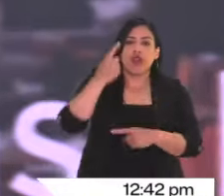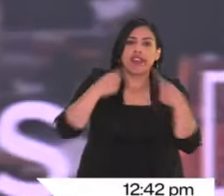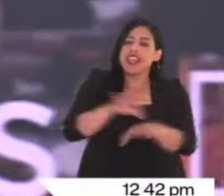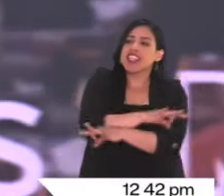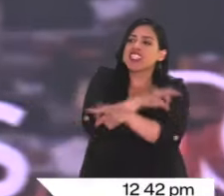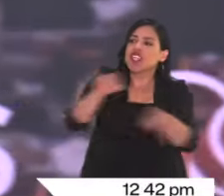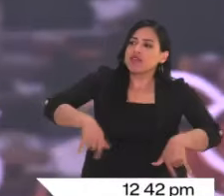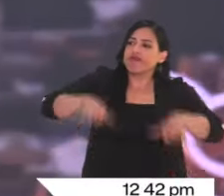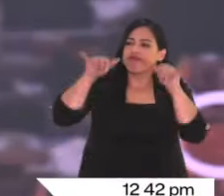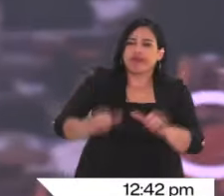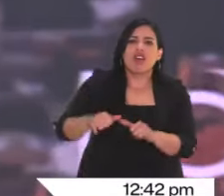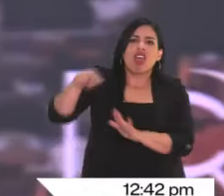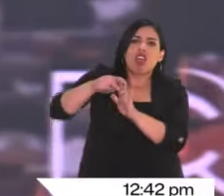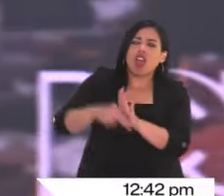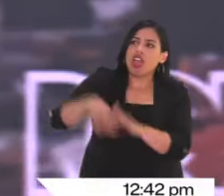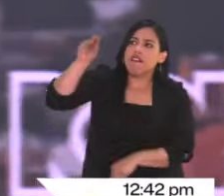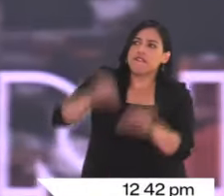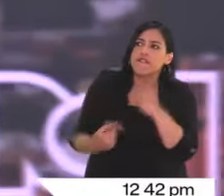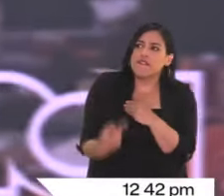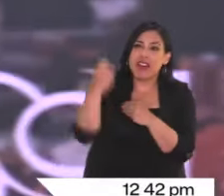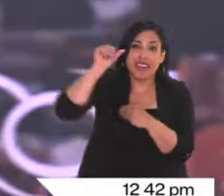aplazarlos alegando incumplimientos. Angélica.